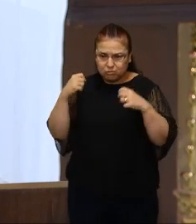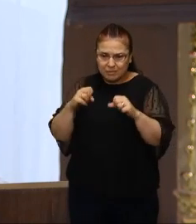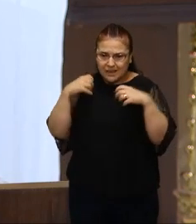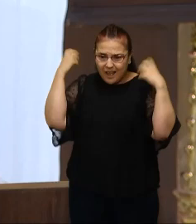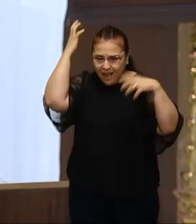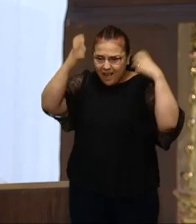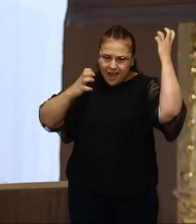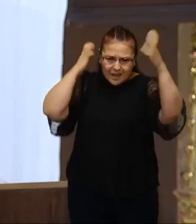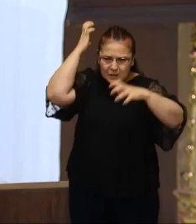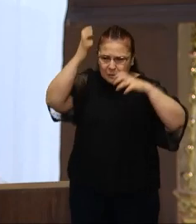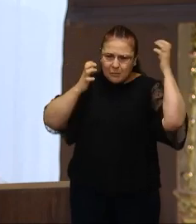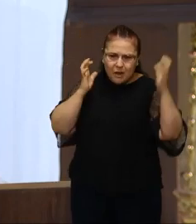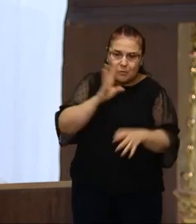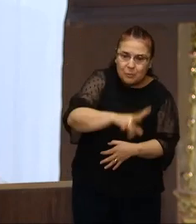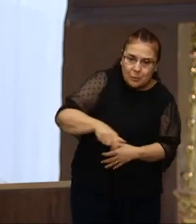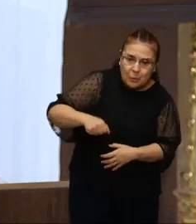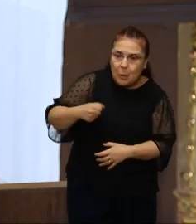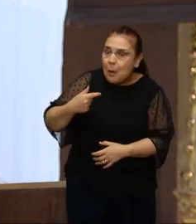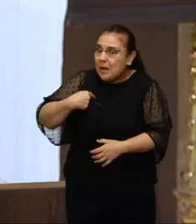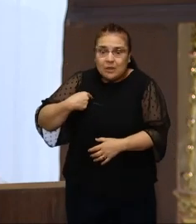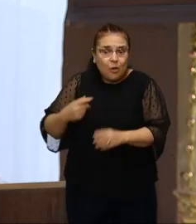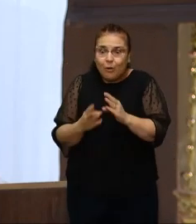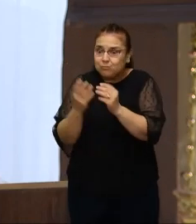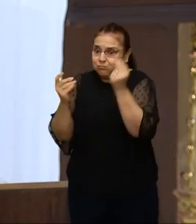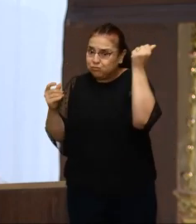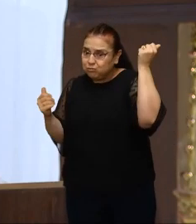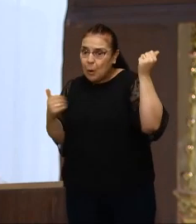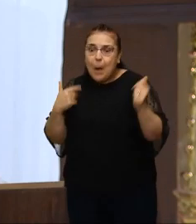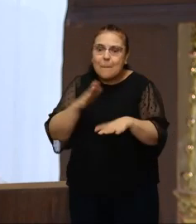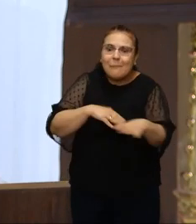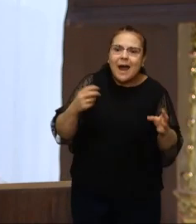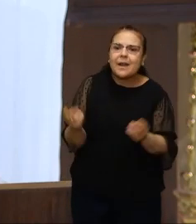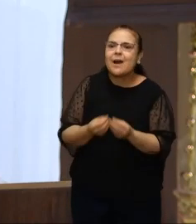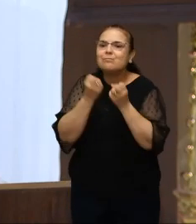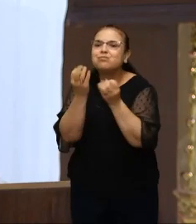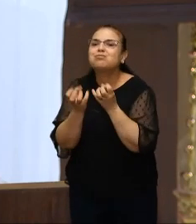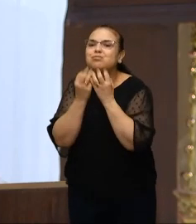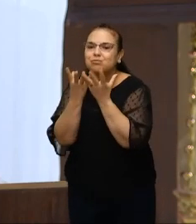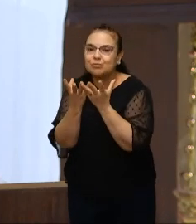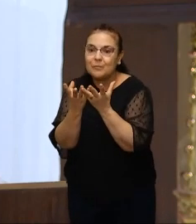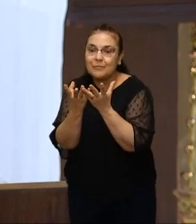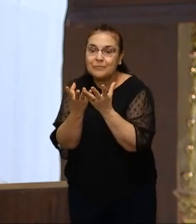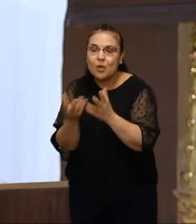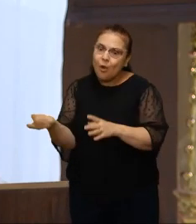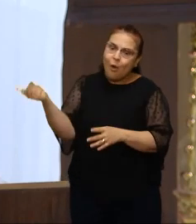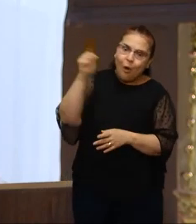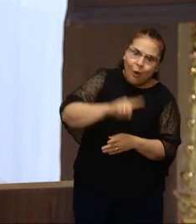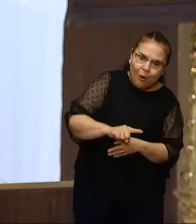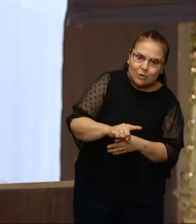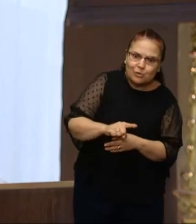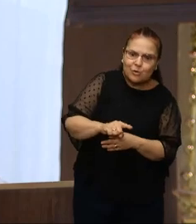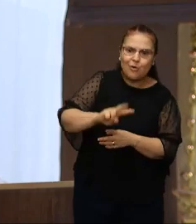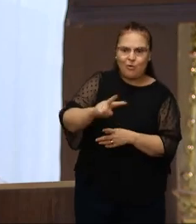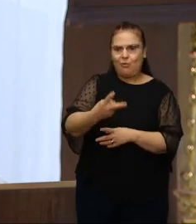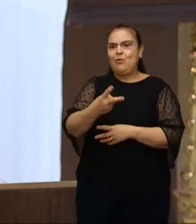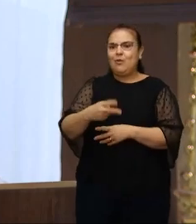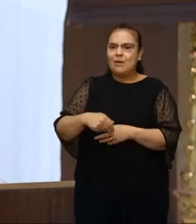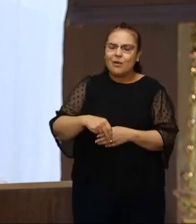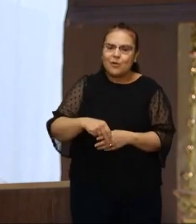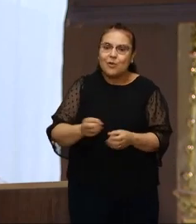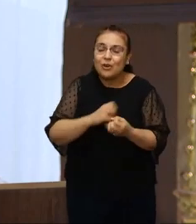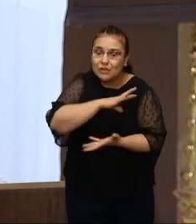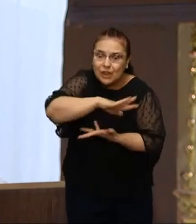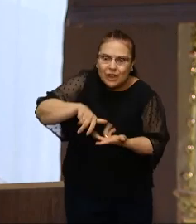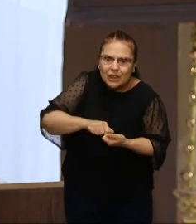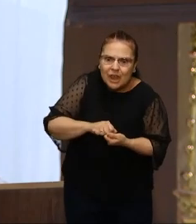pude escapar para contártelo. No había acabado este de hablar cuando llegó otro con esta noticia: ha